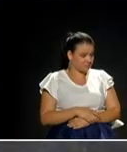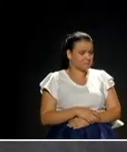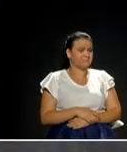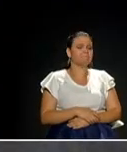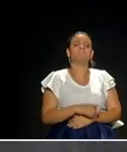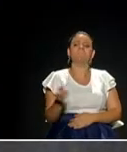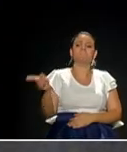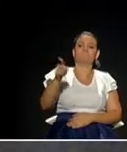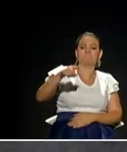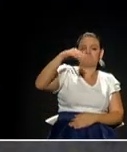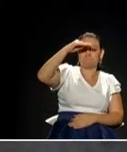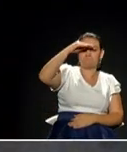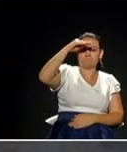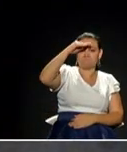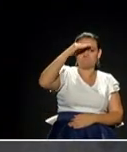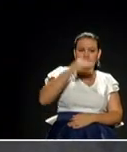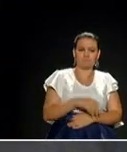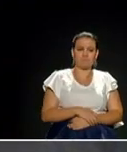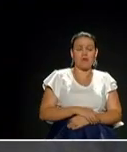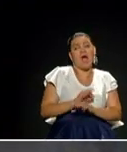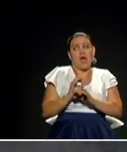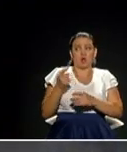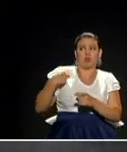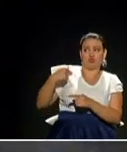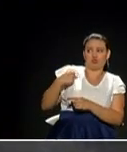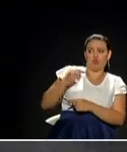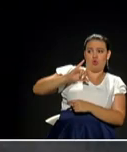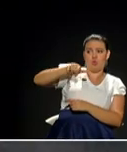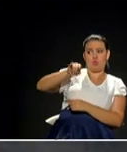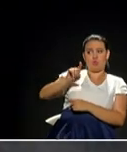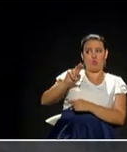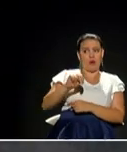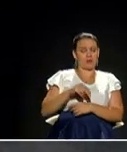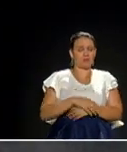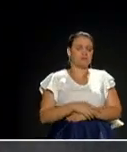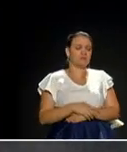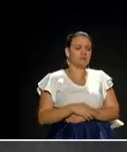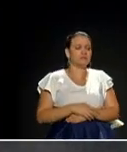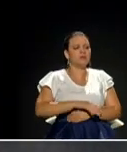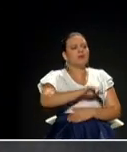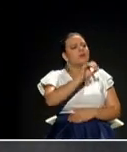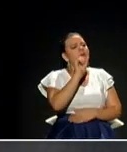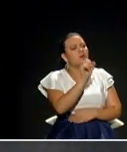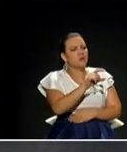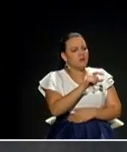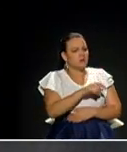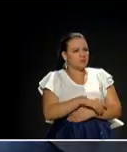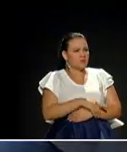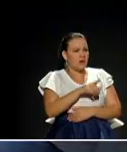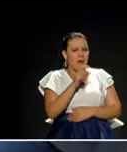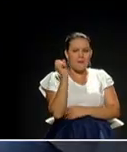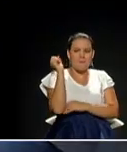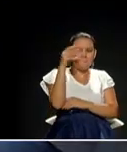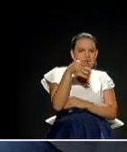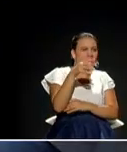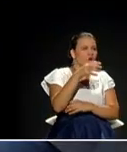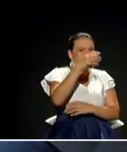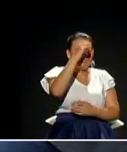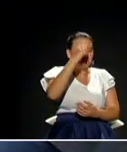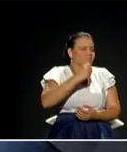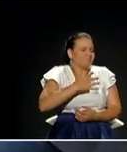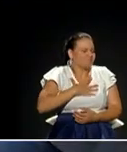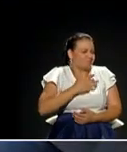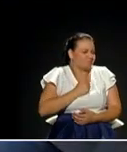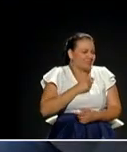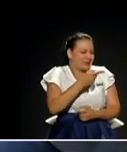habitual de rama al primero aunque pensar de implementar un banco las oportunidades microcréditos para mitigar lo